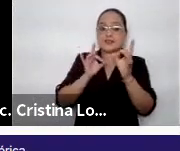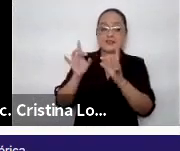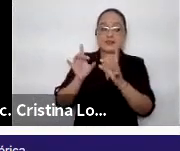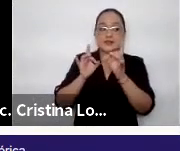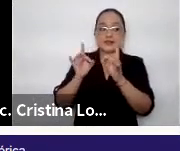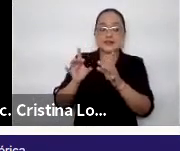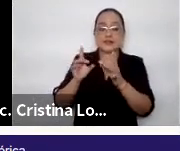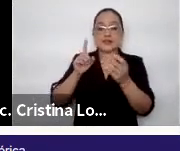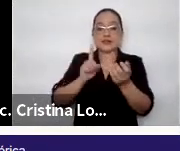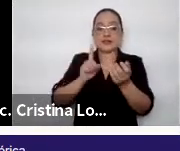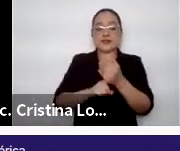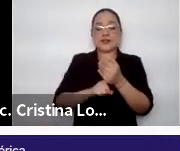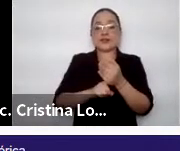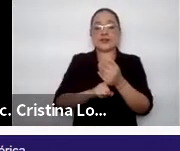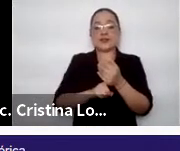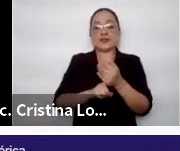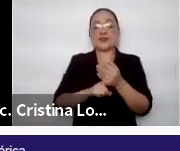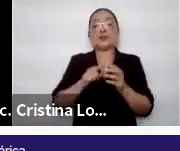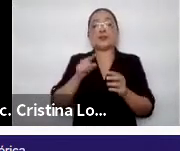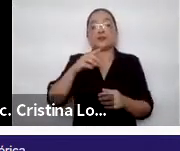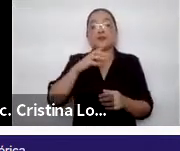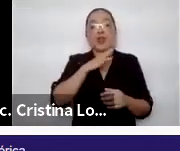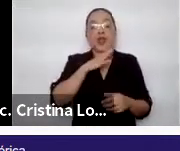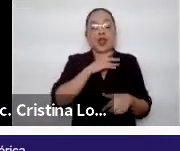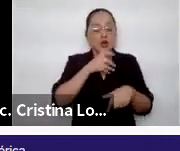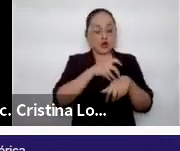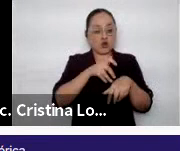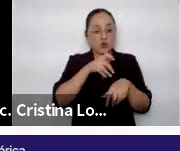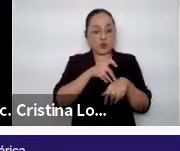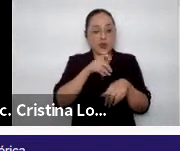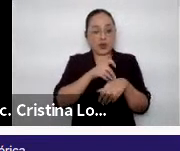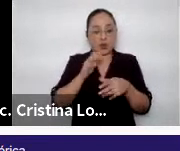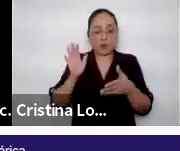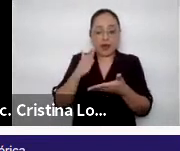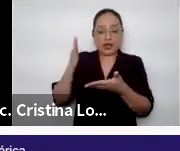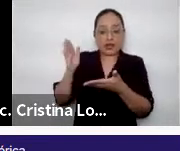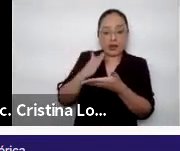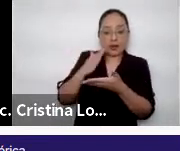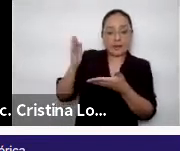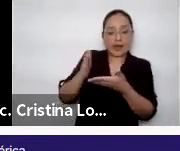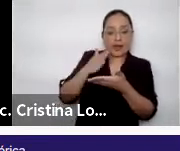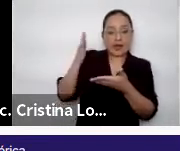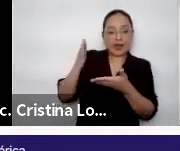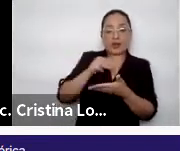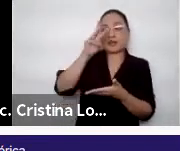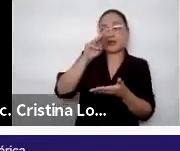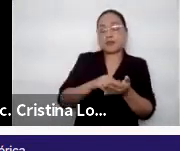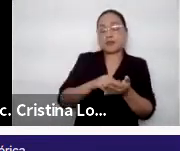ir a un número específico de página. Por ejemplo, nos vamos a ir a la página